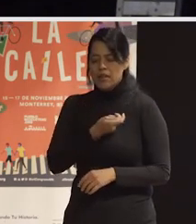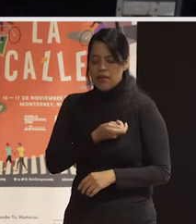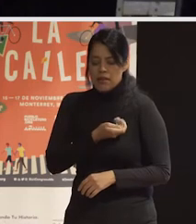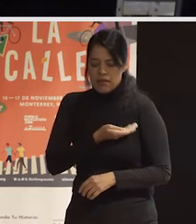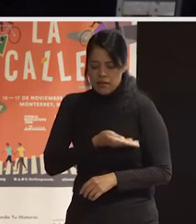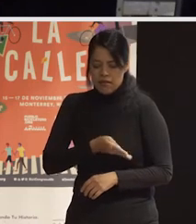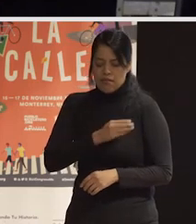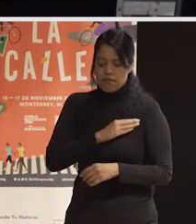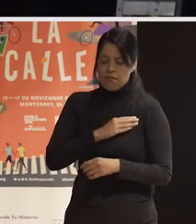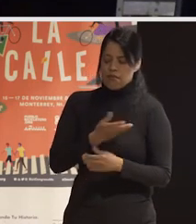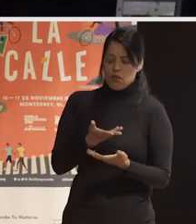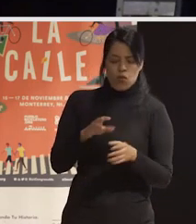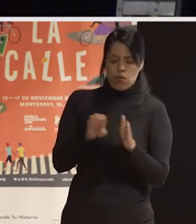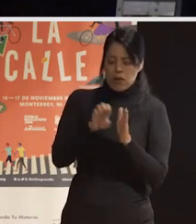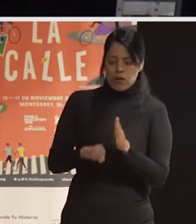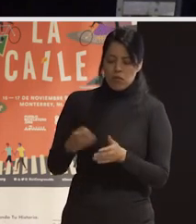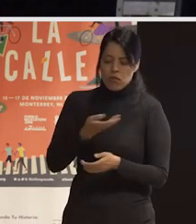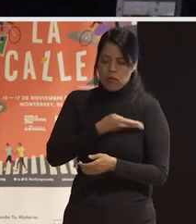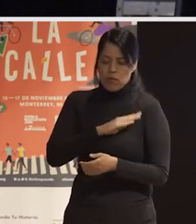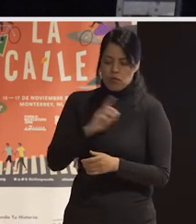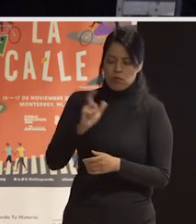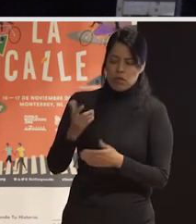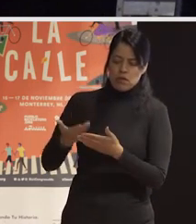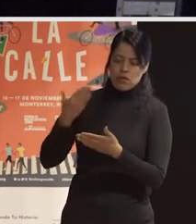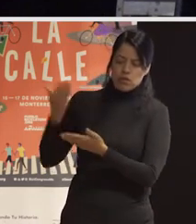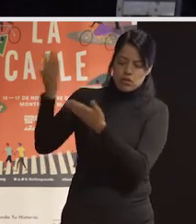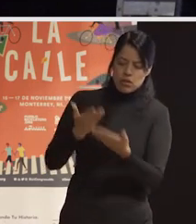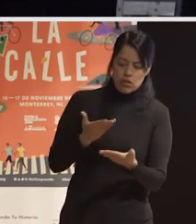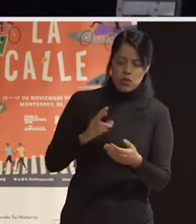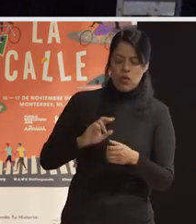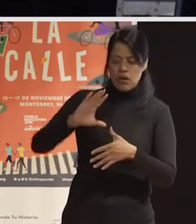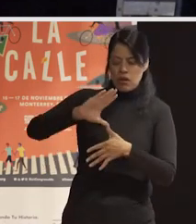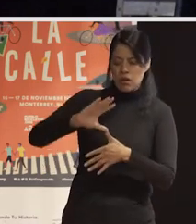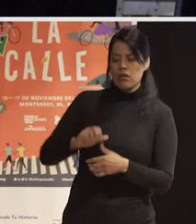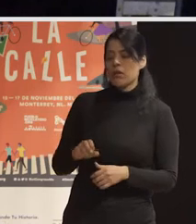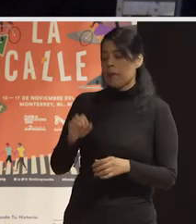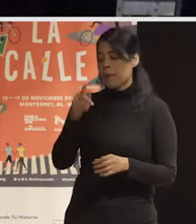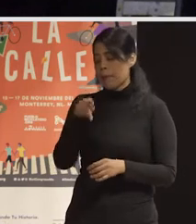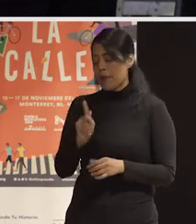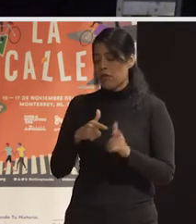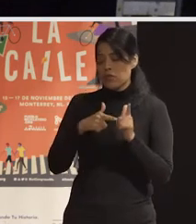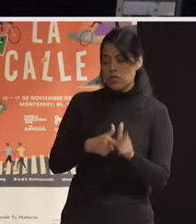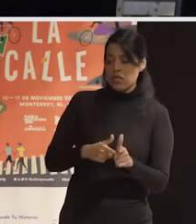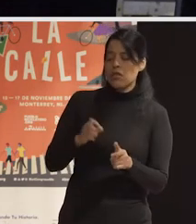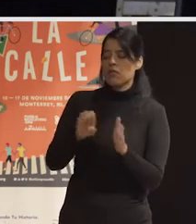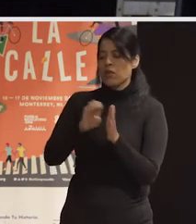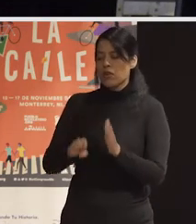vieja pero sigue siendo súper relevante en bolivia por ejemplo ahora